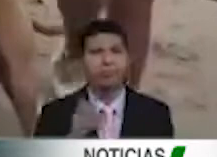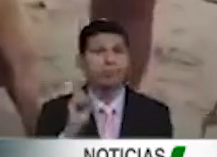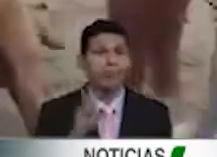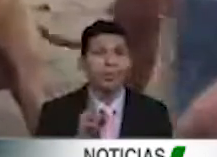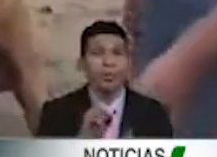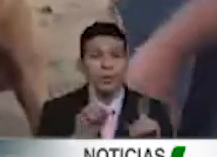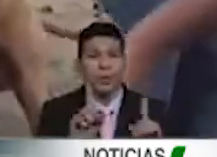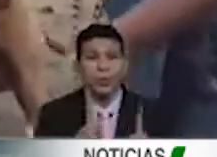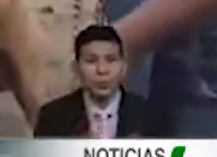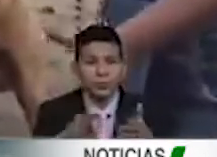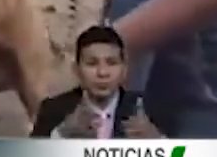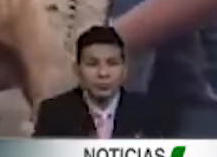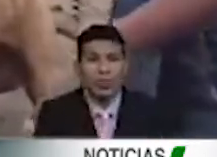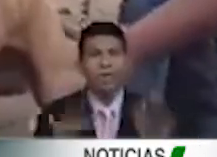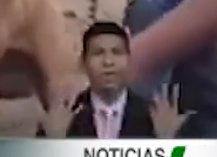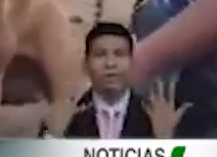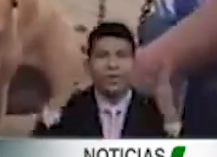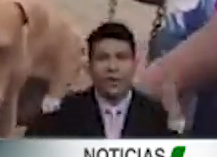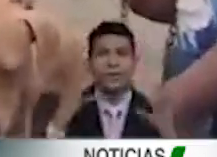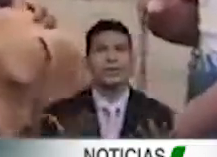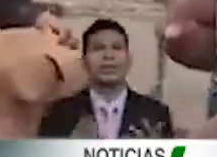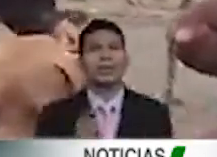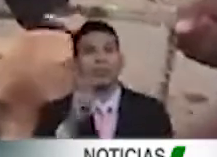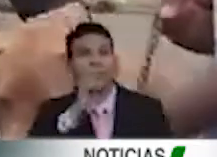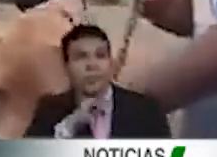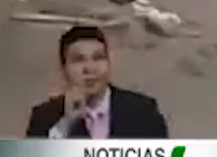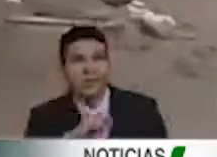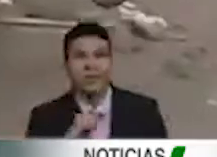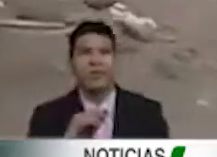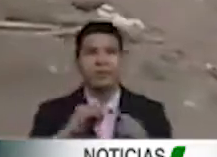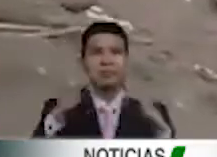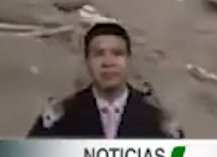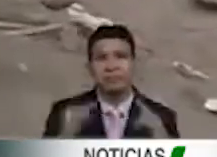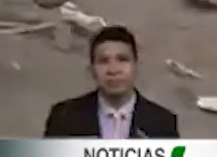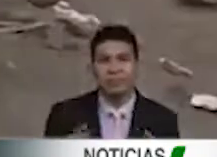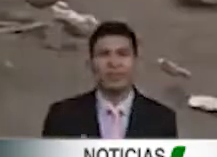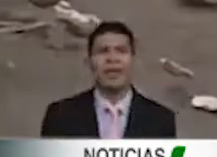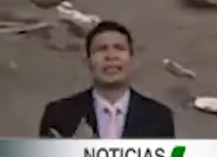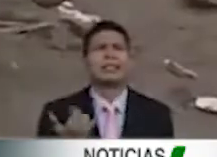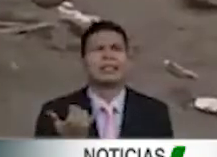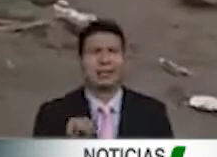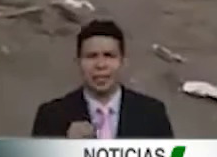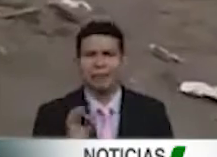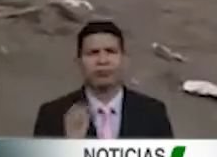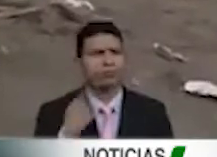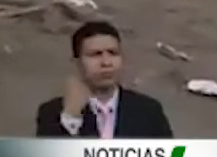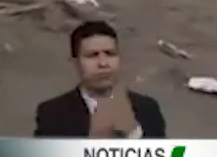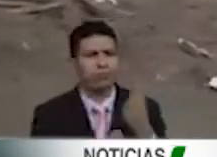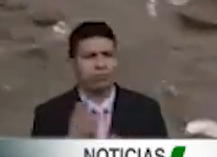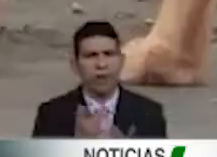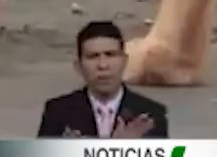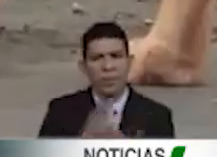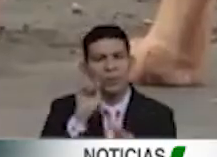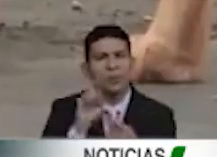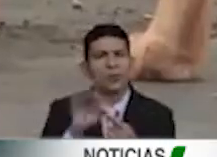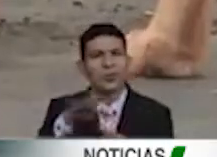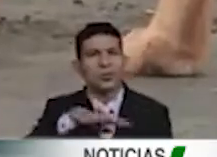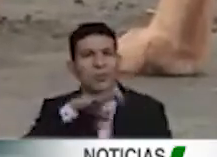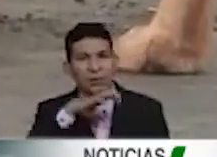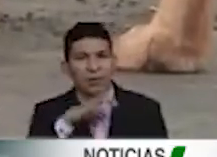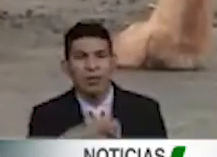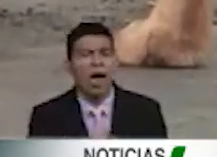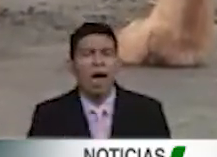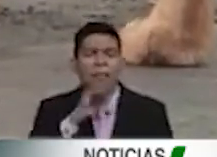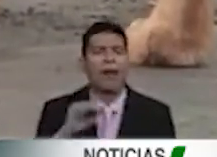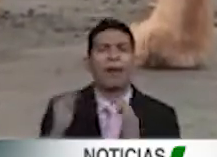hay fiestas, hay picnics, se les dan paletas. Ya tienen un comercio ellos aparte, que además ya no son el perro de la